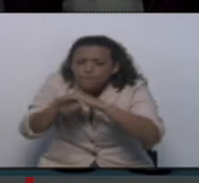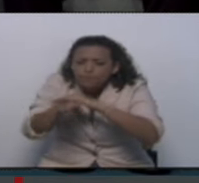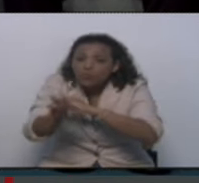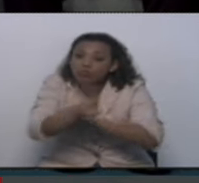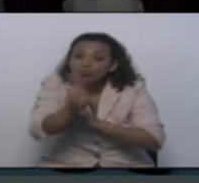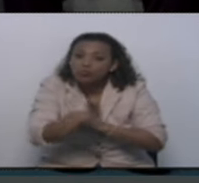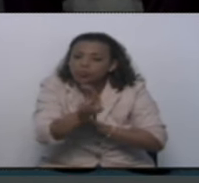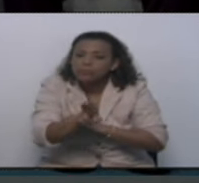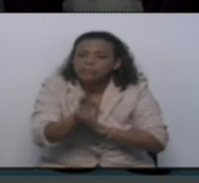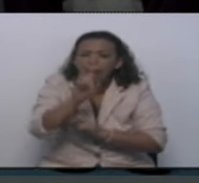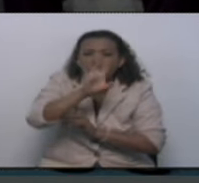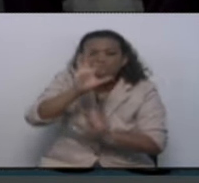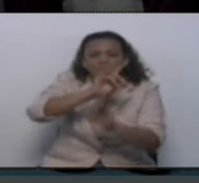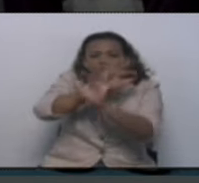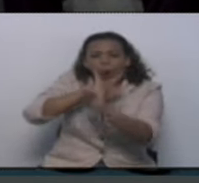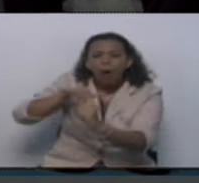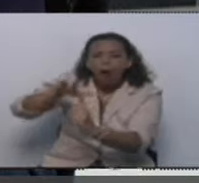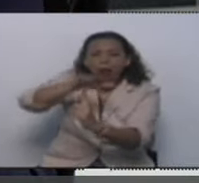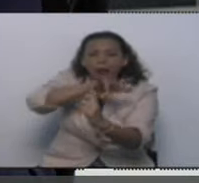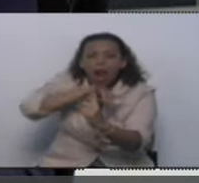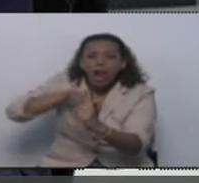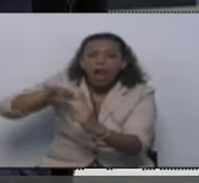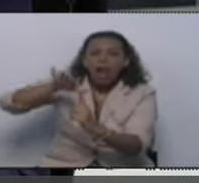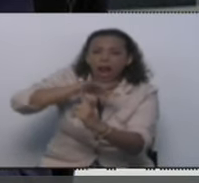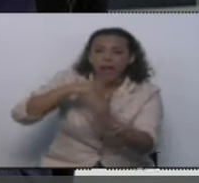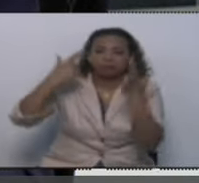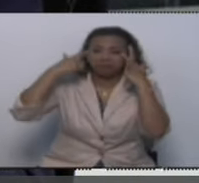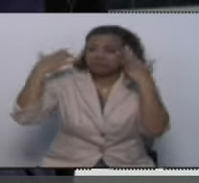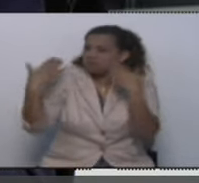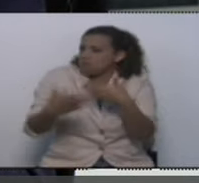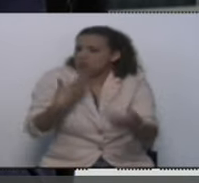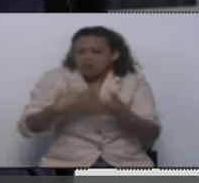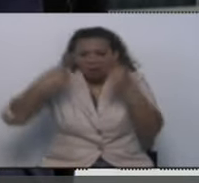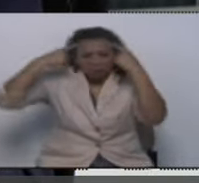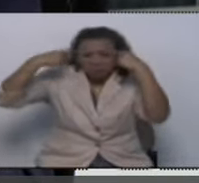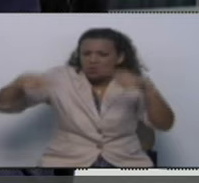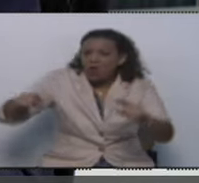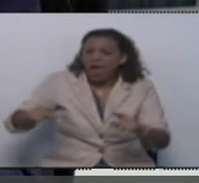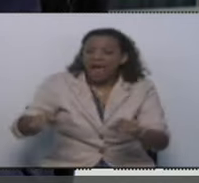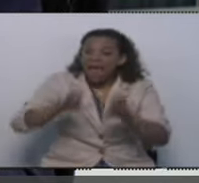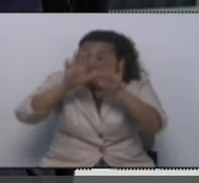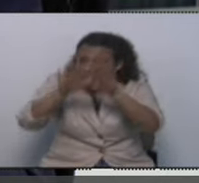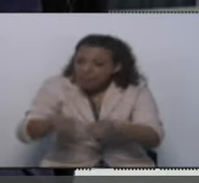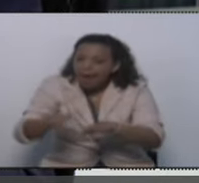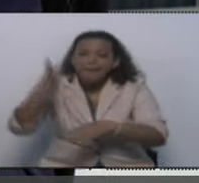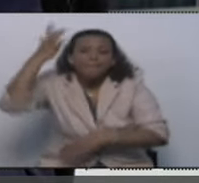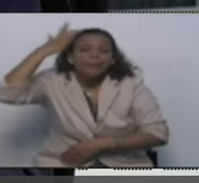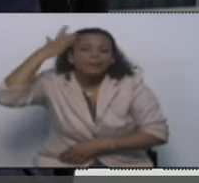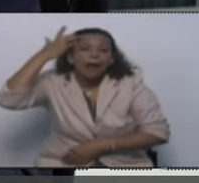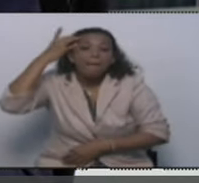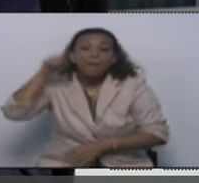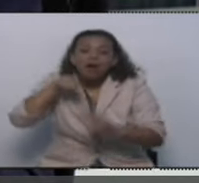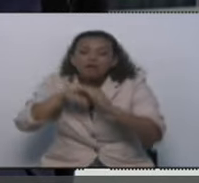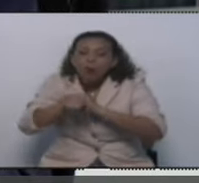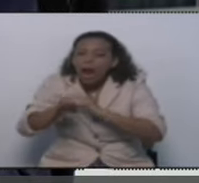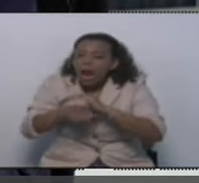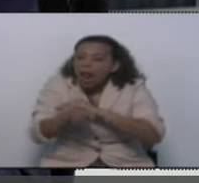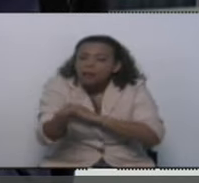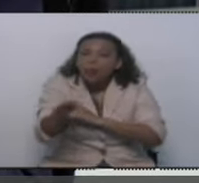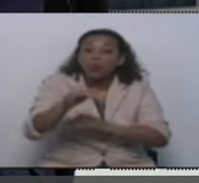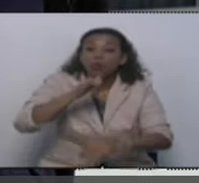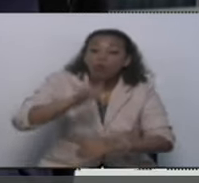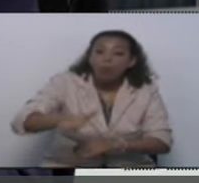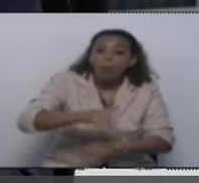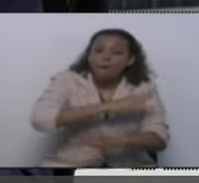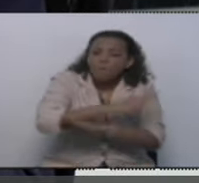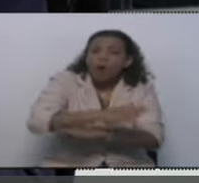utilizan de manera desfachada el Islam para practicar el terrorismo en contra